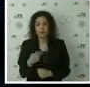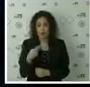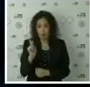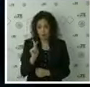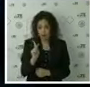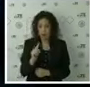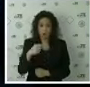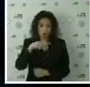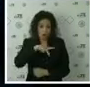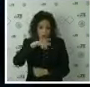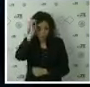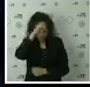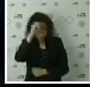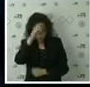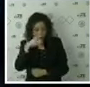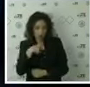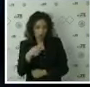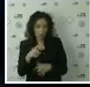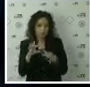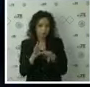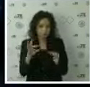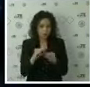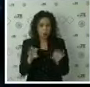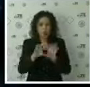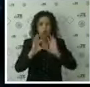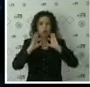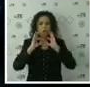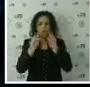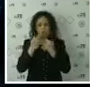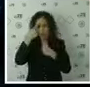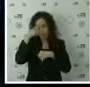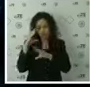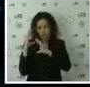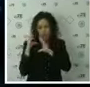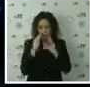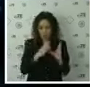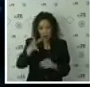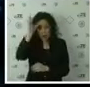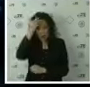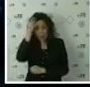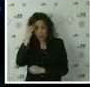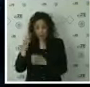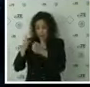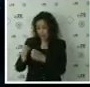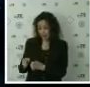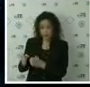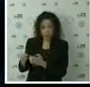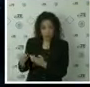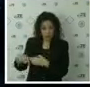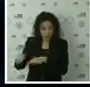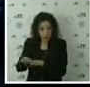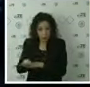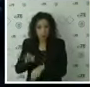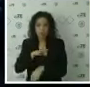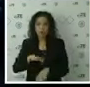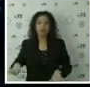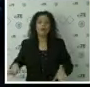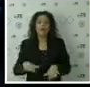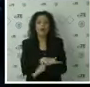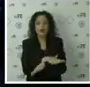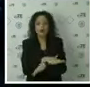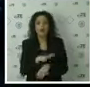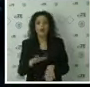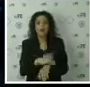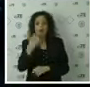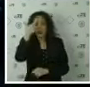considero que es importante resaltar que la manera de enseñanza en casa puede cambiar gracias al ambiente donde se